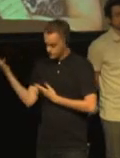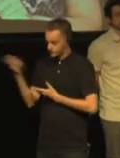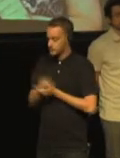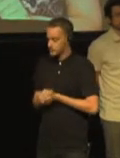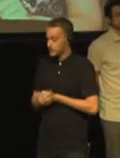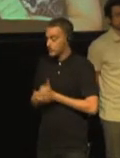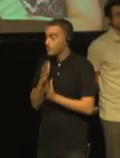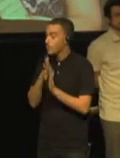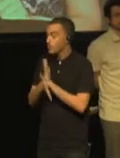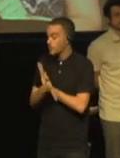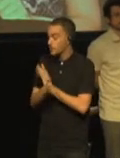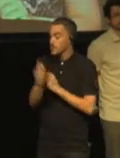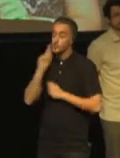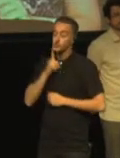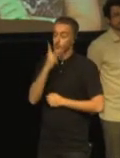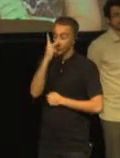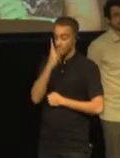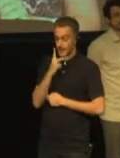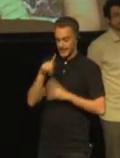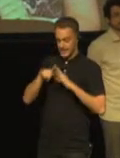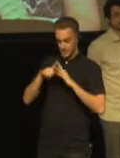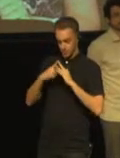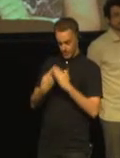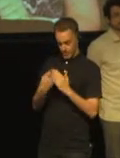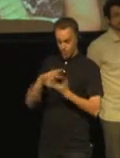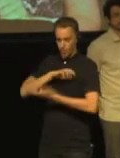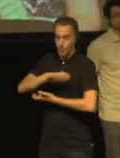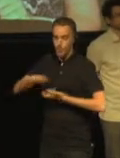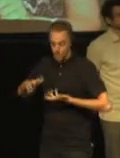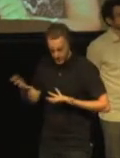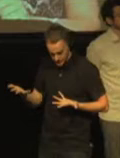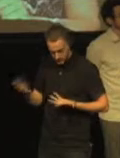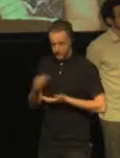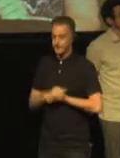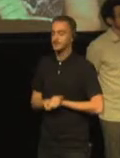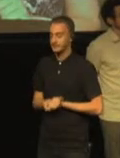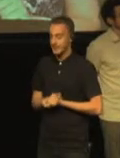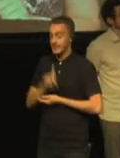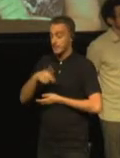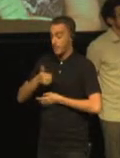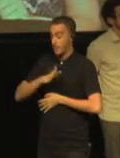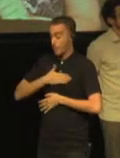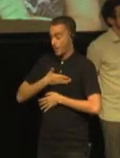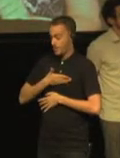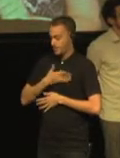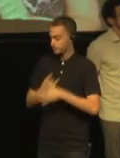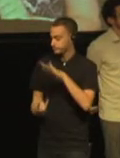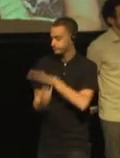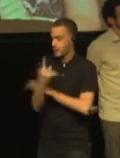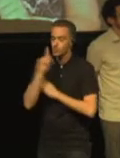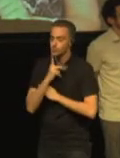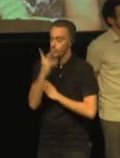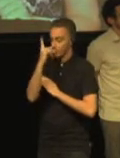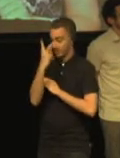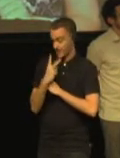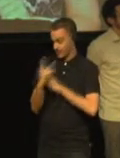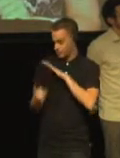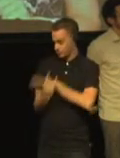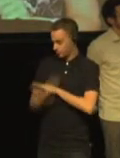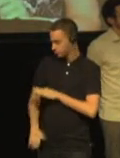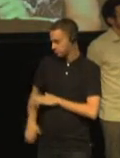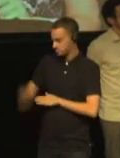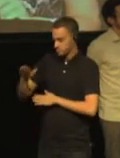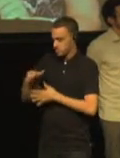sordoceguera es una situación compleja y puede ocurrir en cualquier momento de la vida. en cualquier grado. Y a veces es difícil